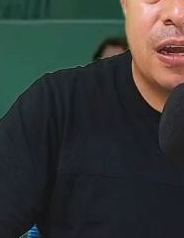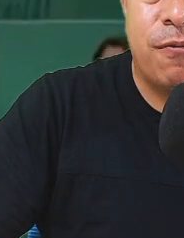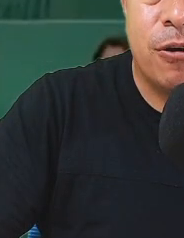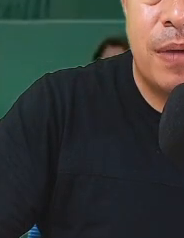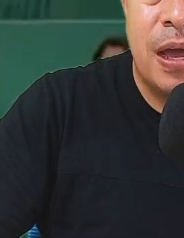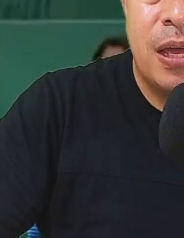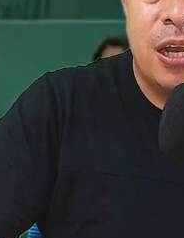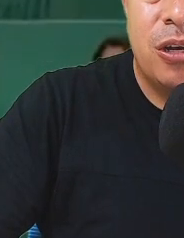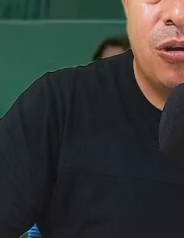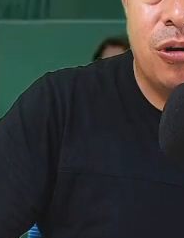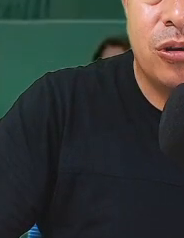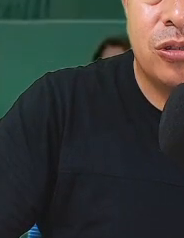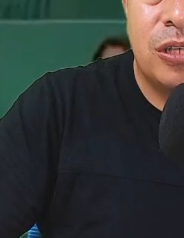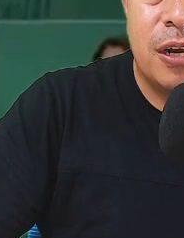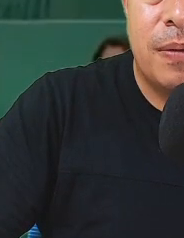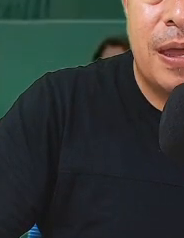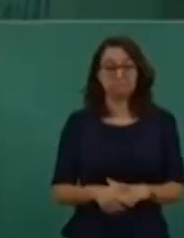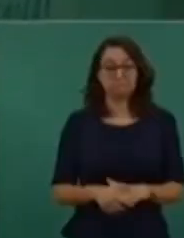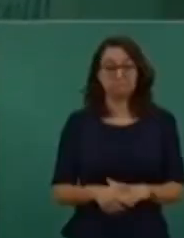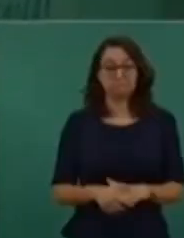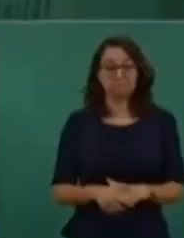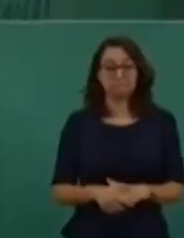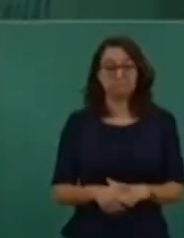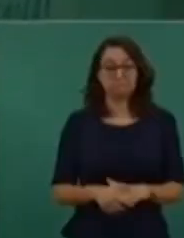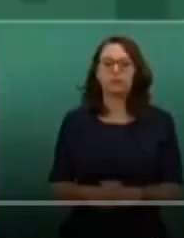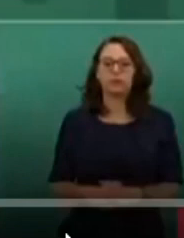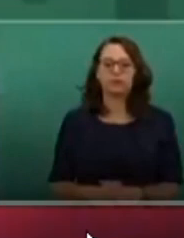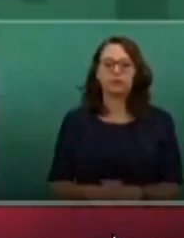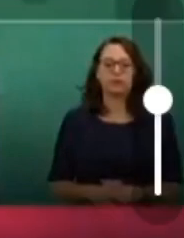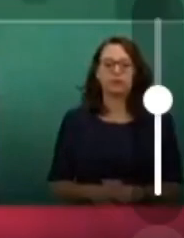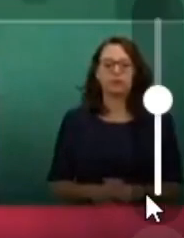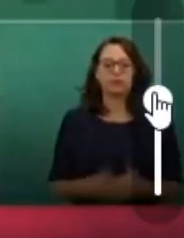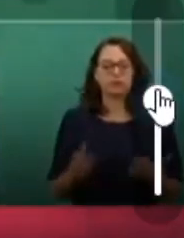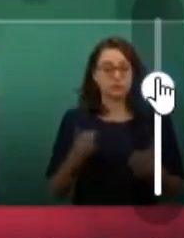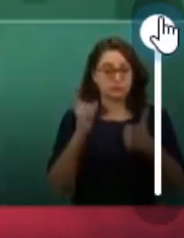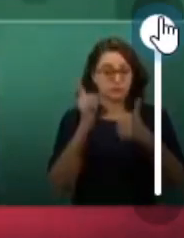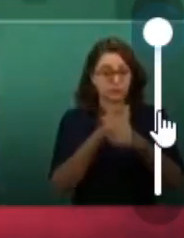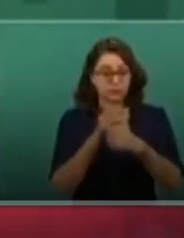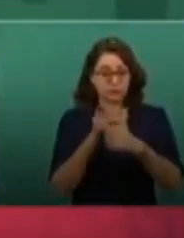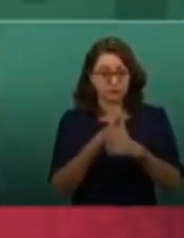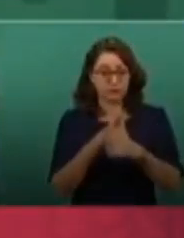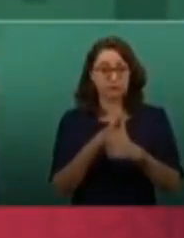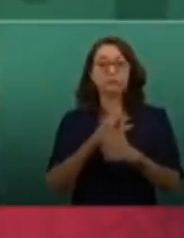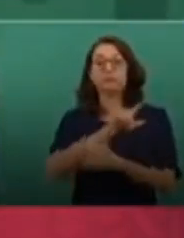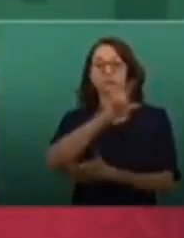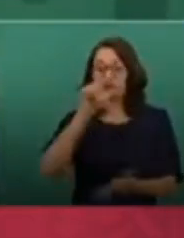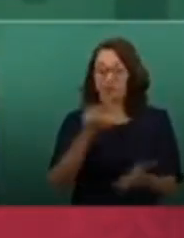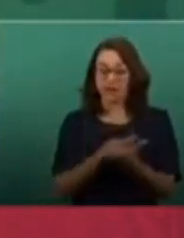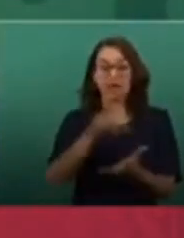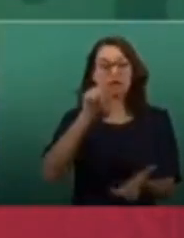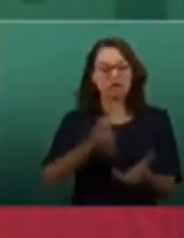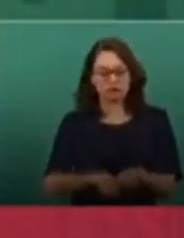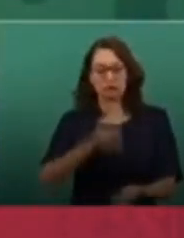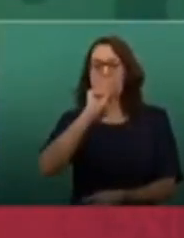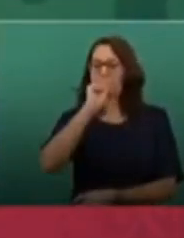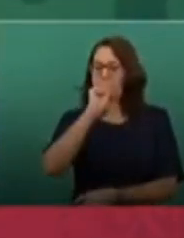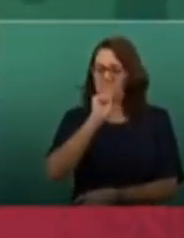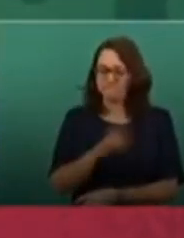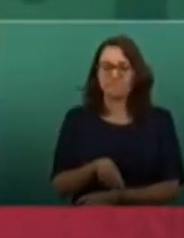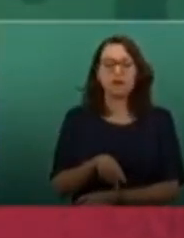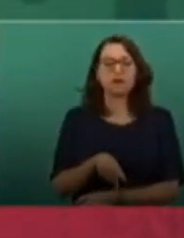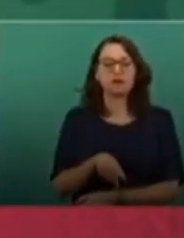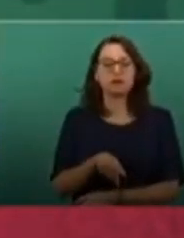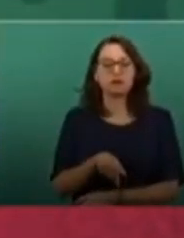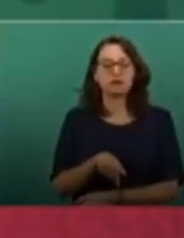esta reforma no sirve para nada. Y otra cuestión que contempla también